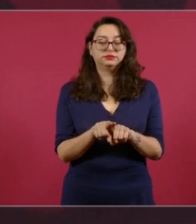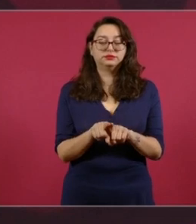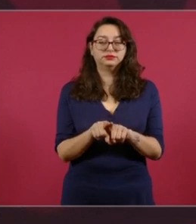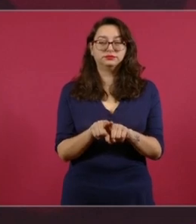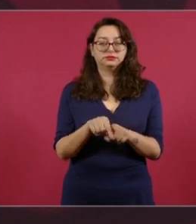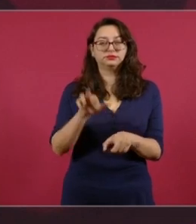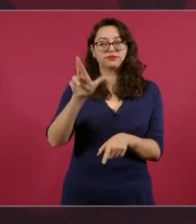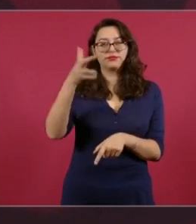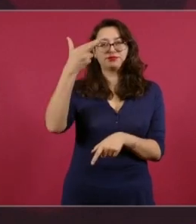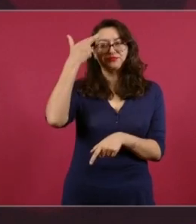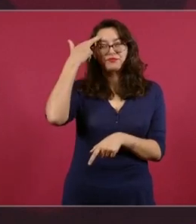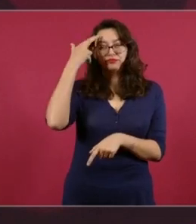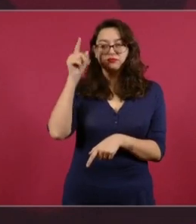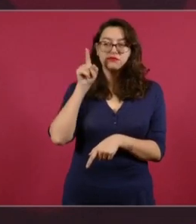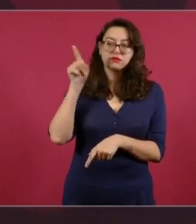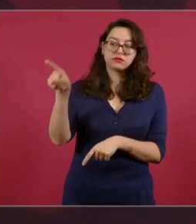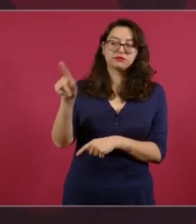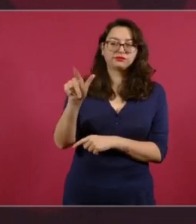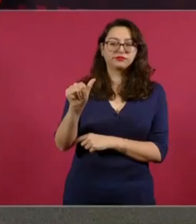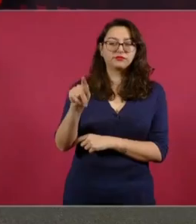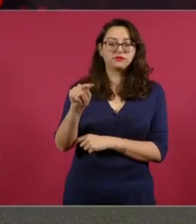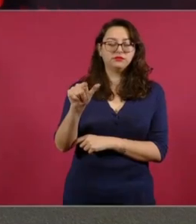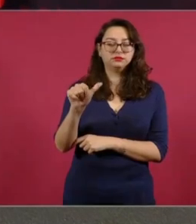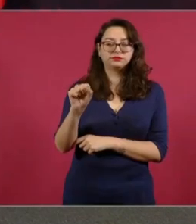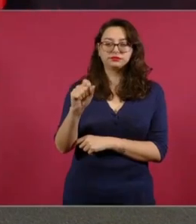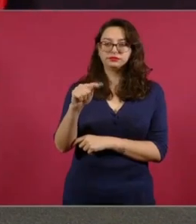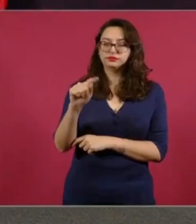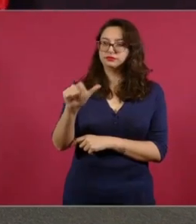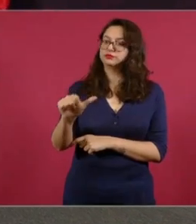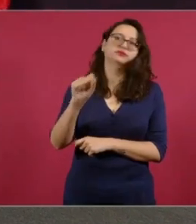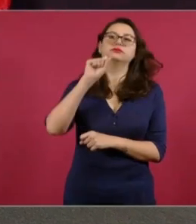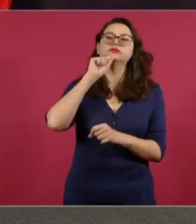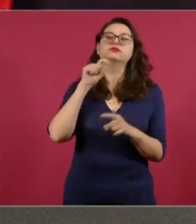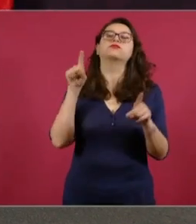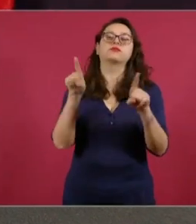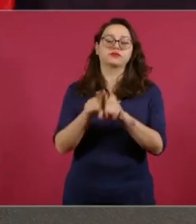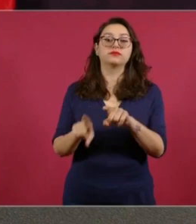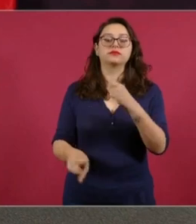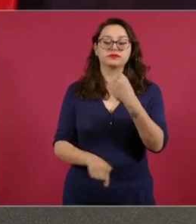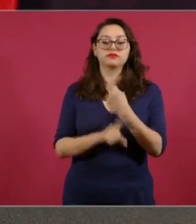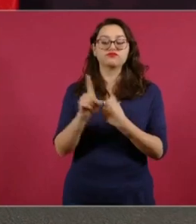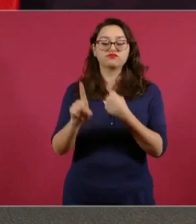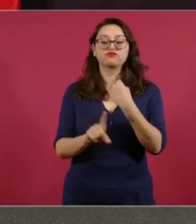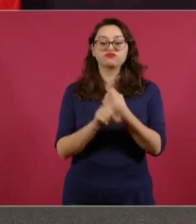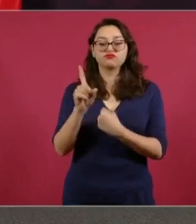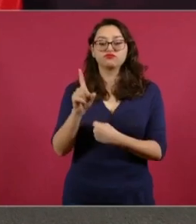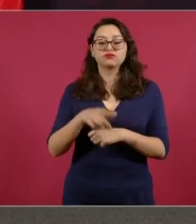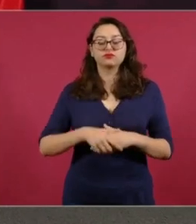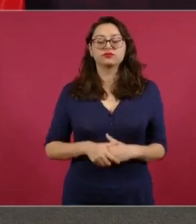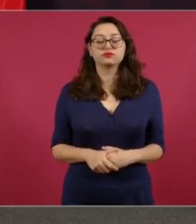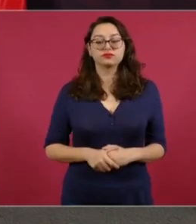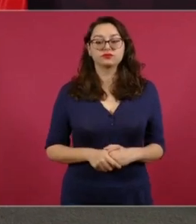días en Atasta, para llegar a Ciudad del Carmen,